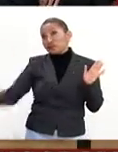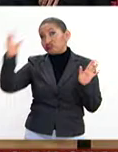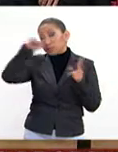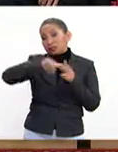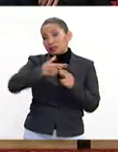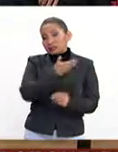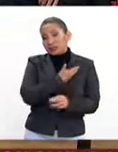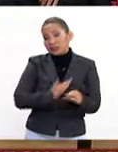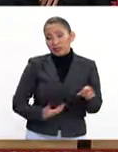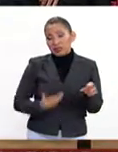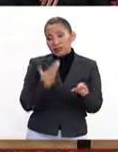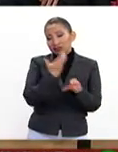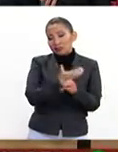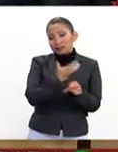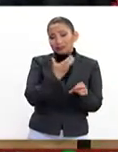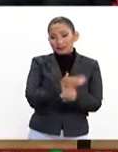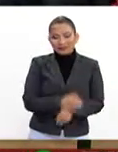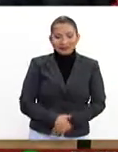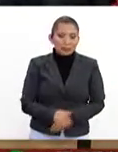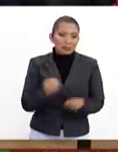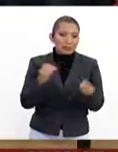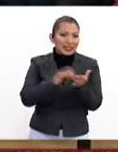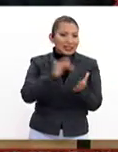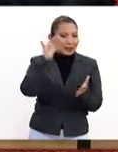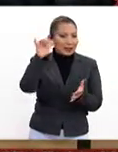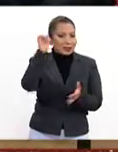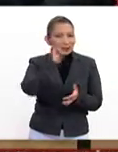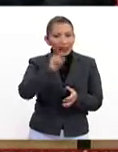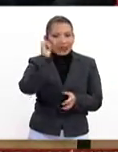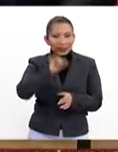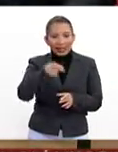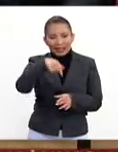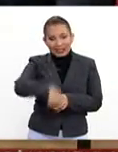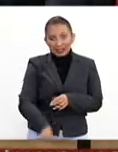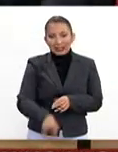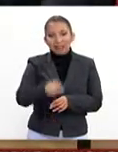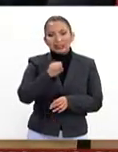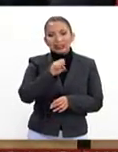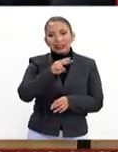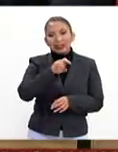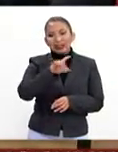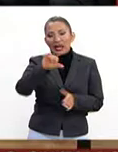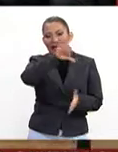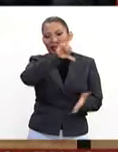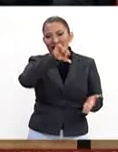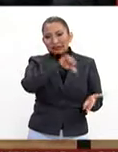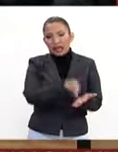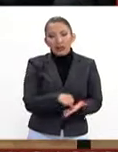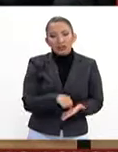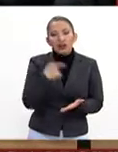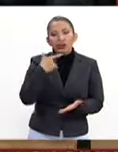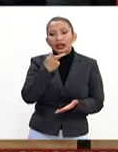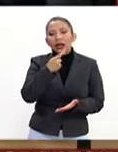mes y medio desde que así está. Es, gracias. Muchas gracias, como siempre, por estar aquí, Enrique Sevilla, del Centro